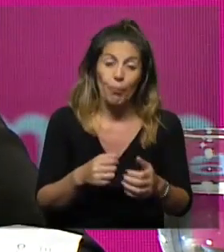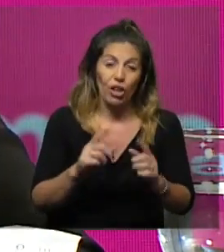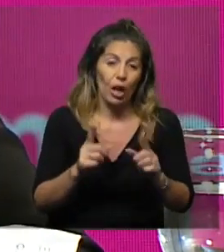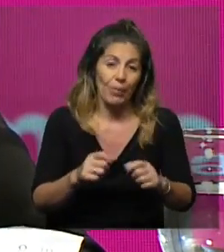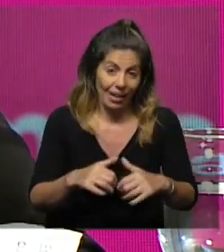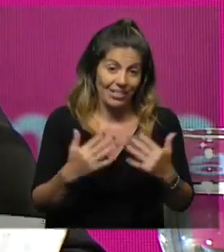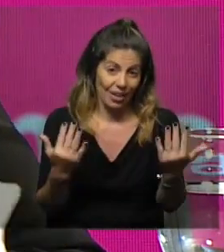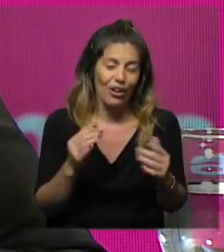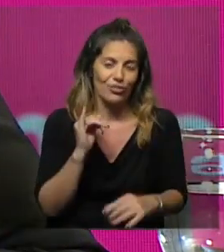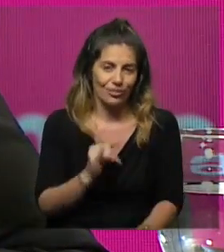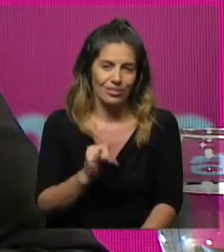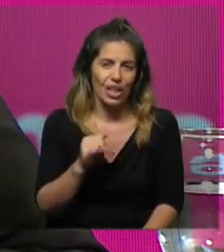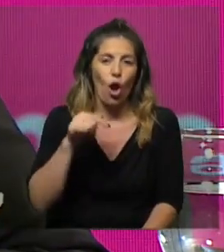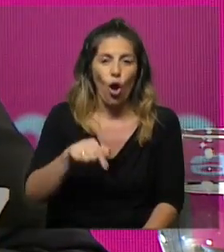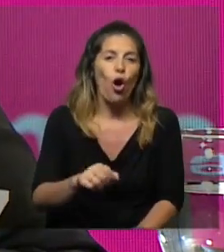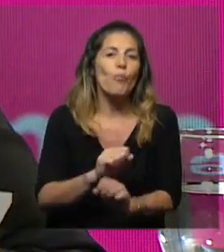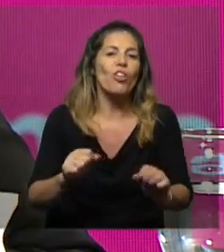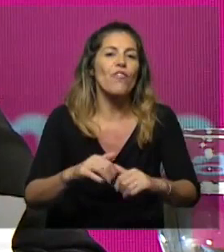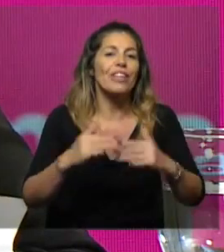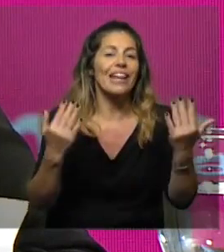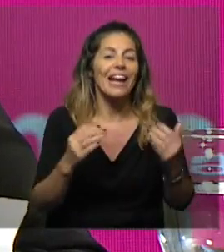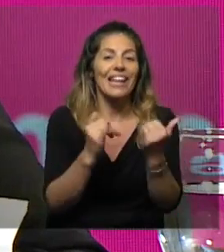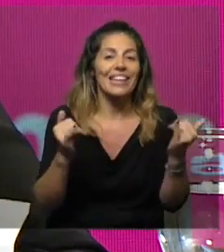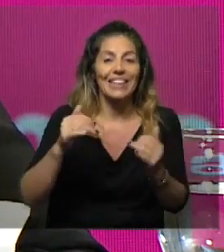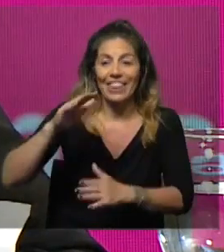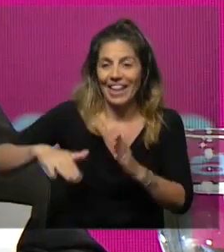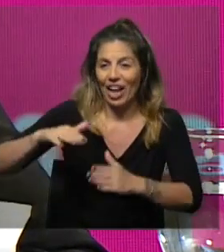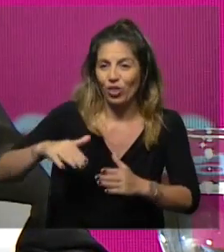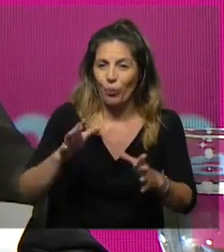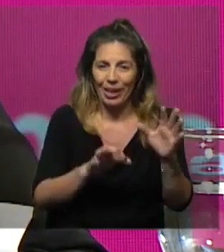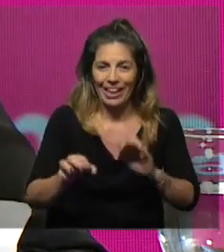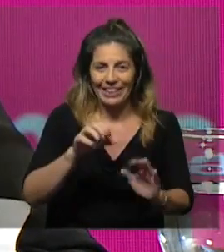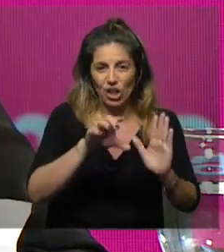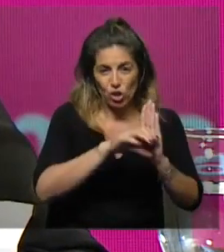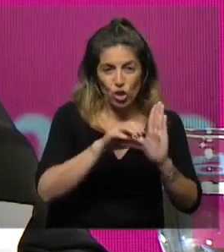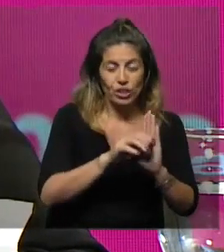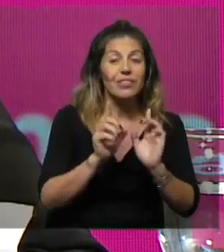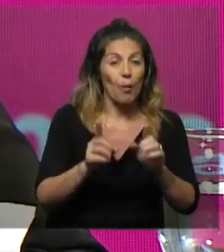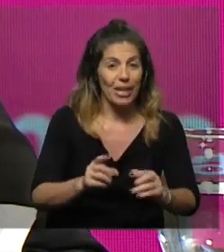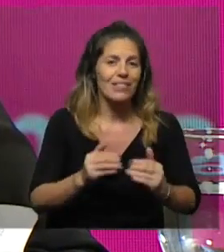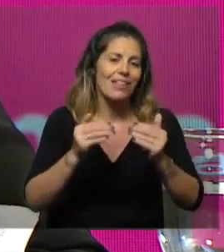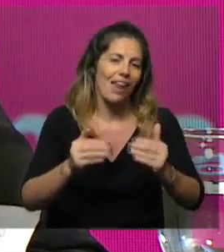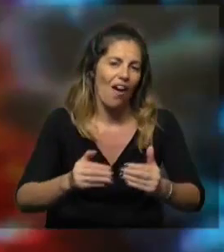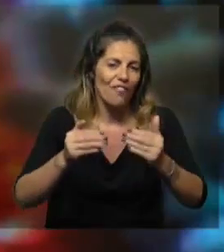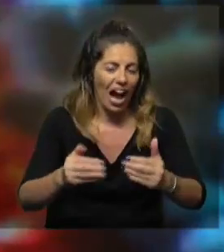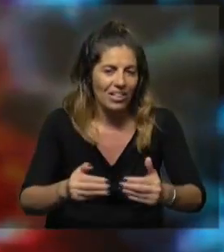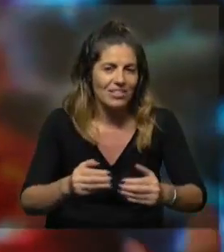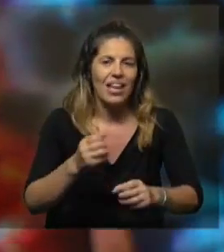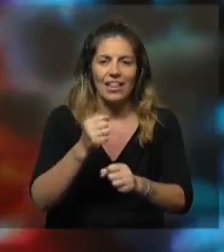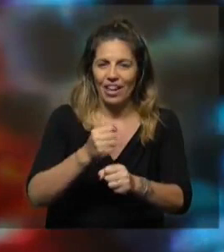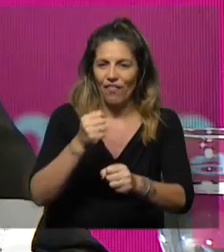celebrarlos también el el hoy poder festejar el Día del candom en el teatro Solís también es parte del avance del trabajo de la concientización